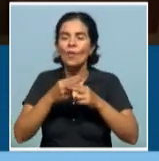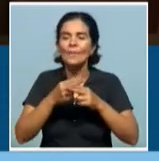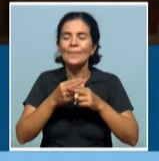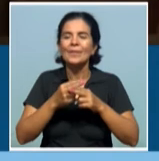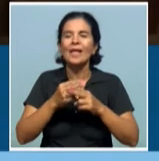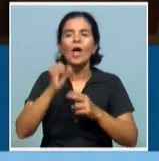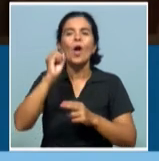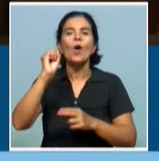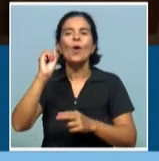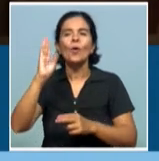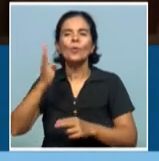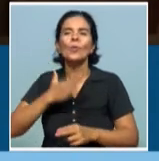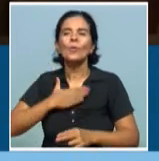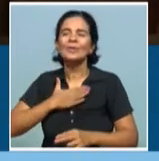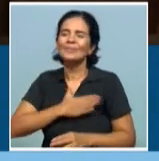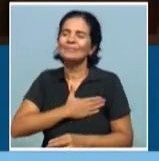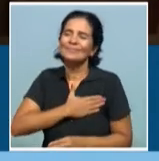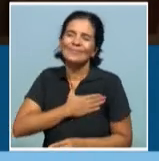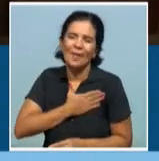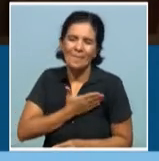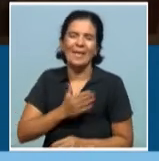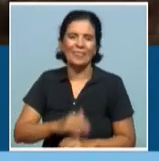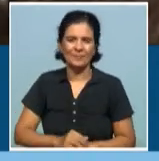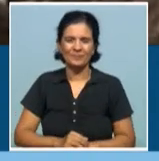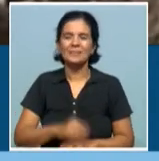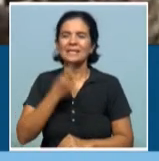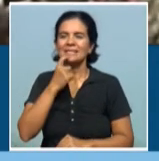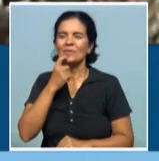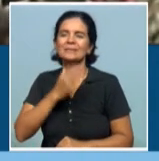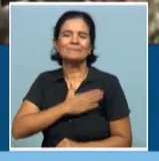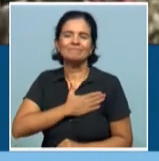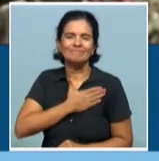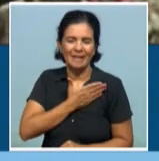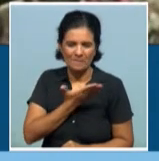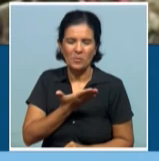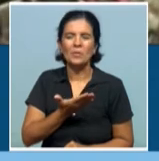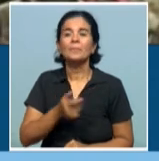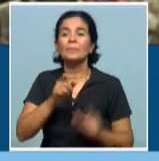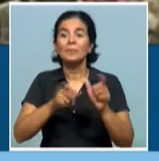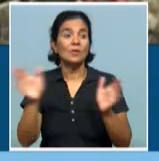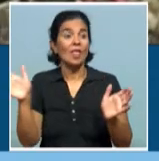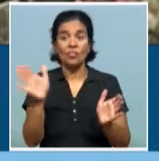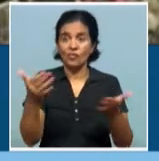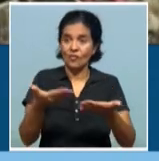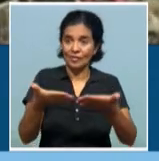Amado Mi Club. Amado San Luis, abriendo su puerta a toda la comunidad.